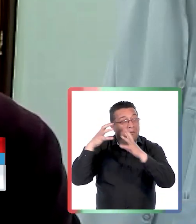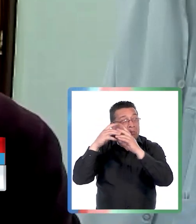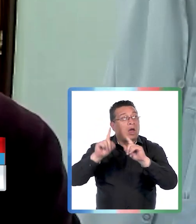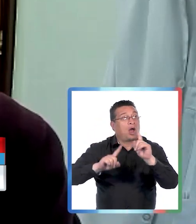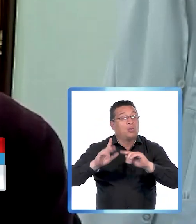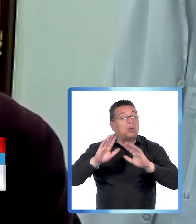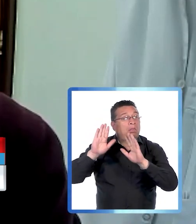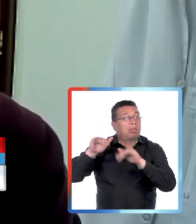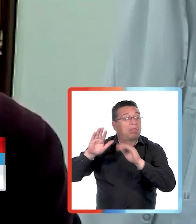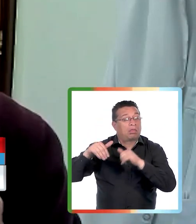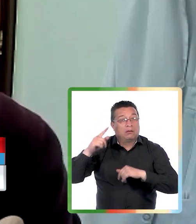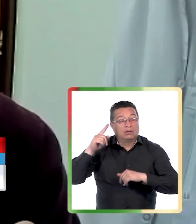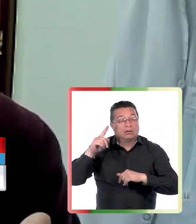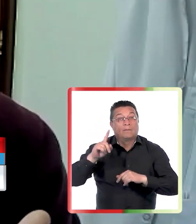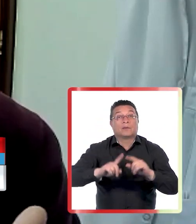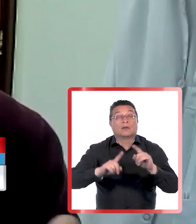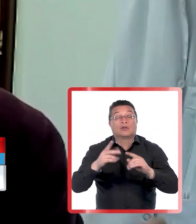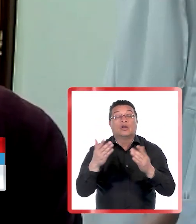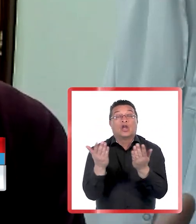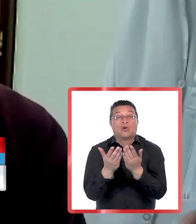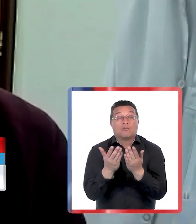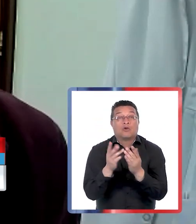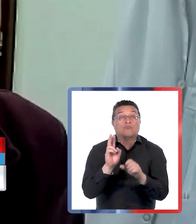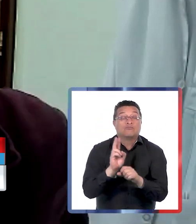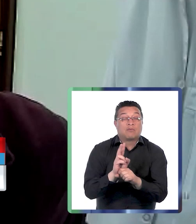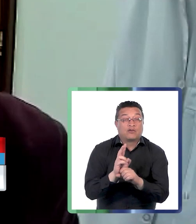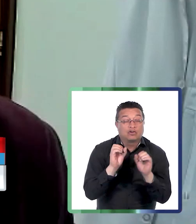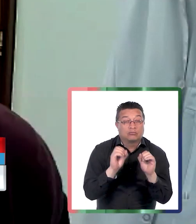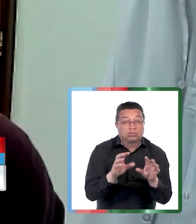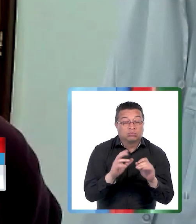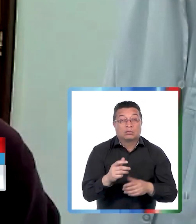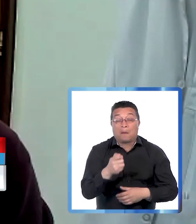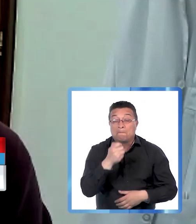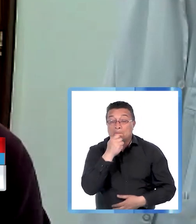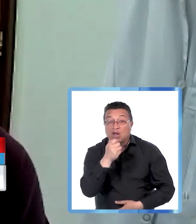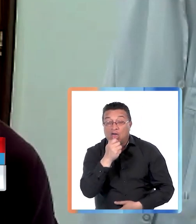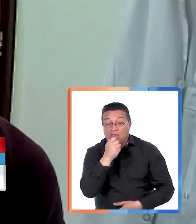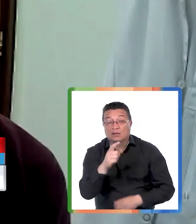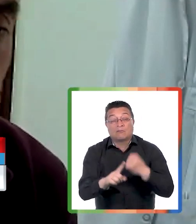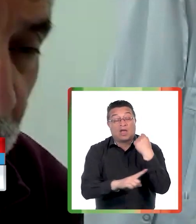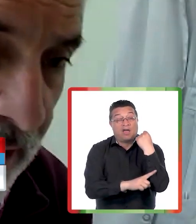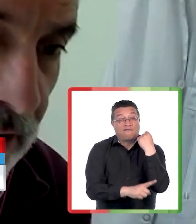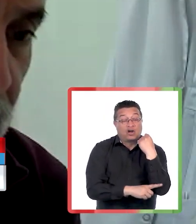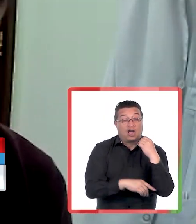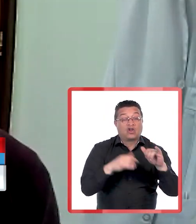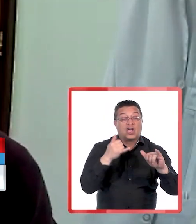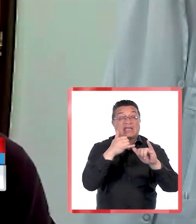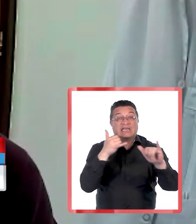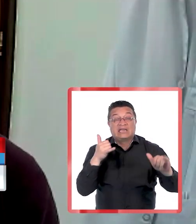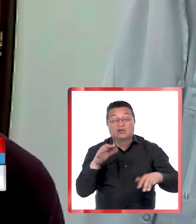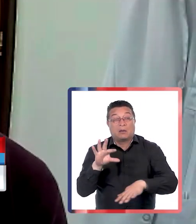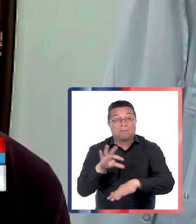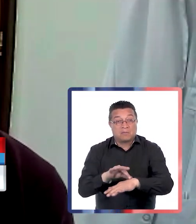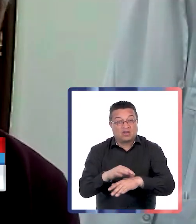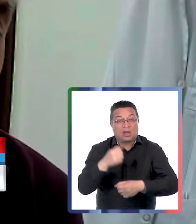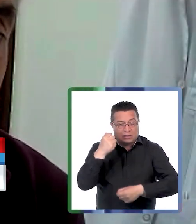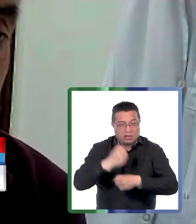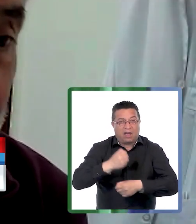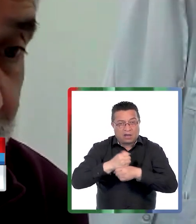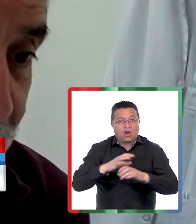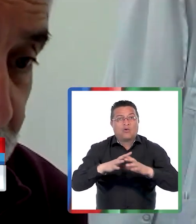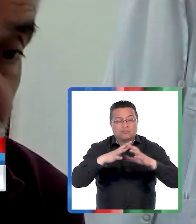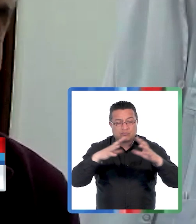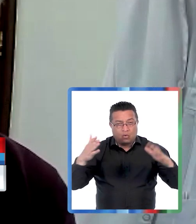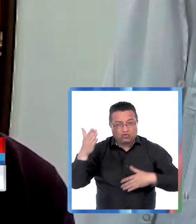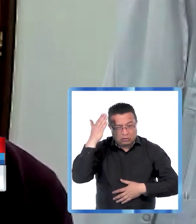ese sentido, ¿no? En una academia, un profesor, los periodistas, los abogados, los ingenieros, los médicos,